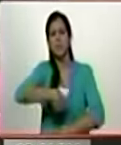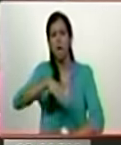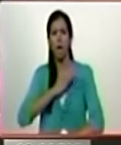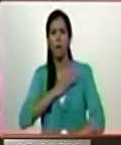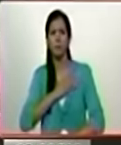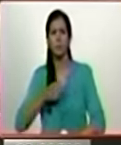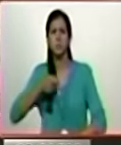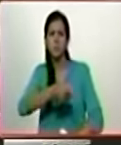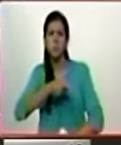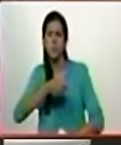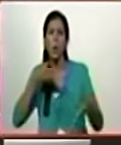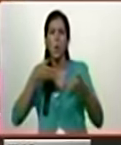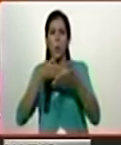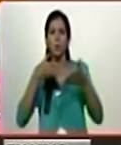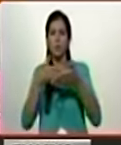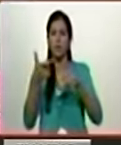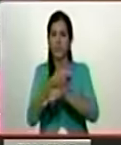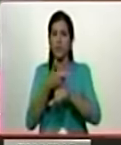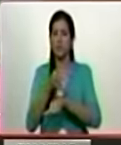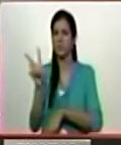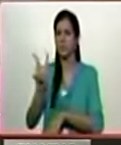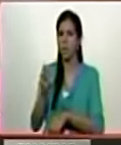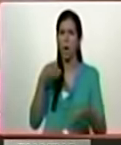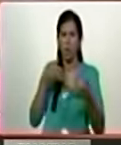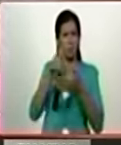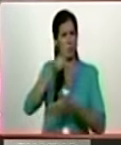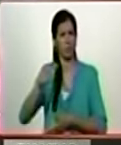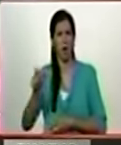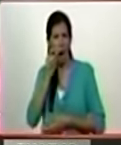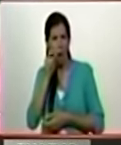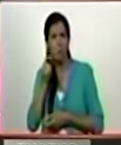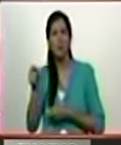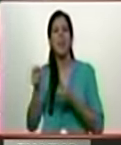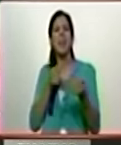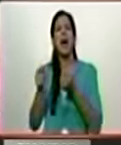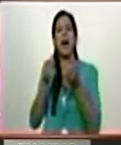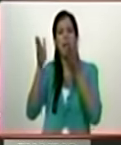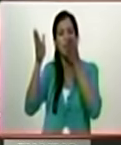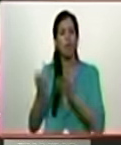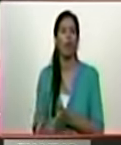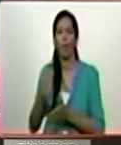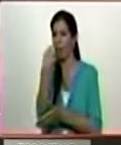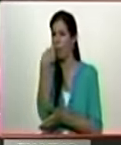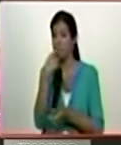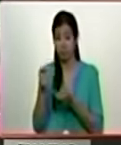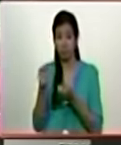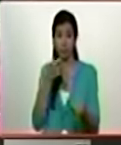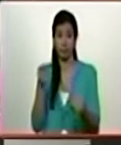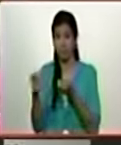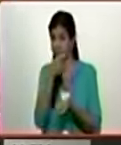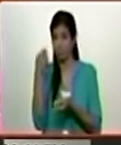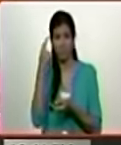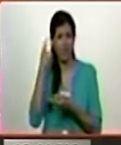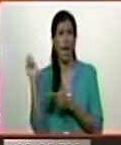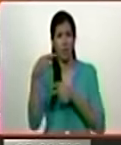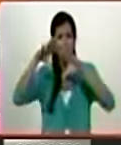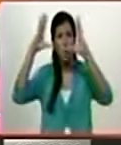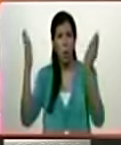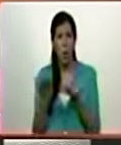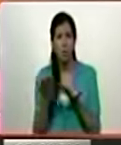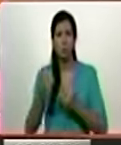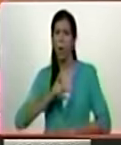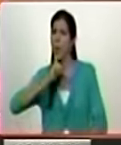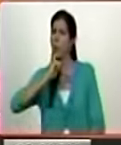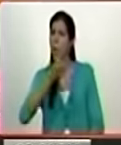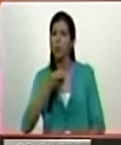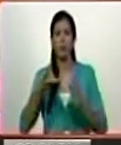el gobierno nacional y contra nuestro pueblo. Uribe es un narcoparaco claramente identificado por el mundo, que